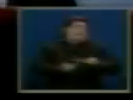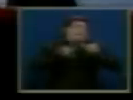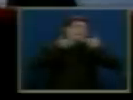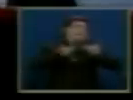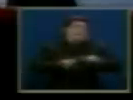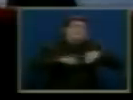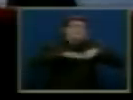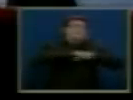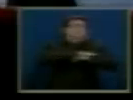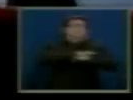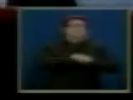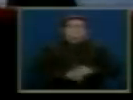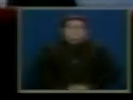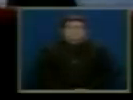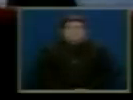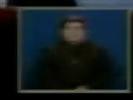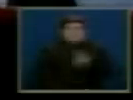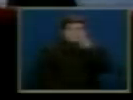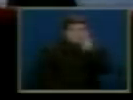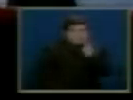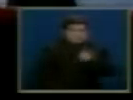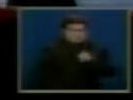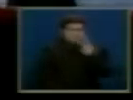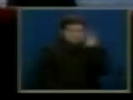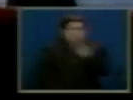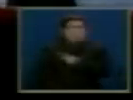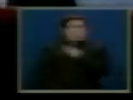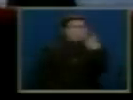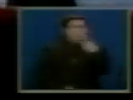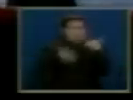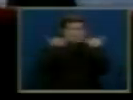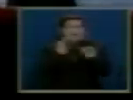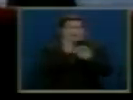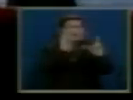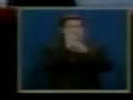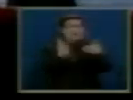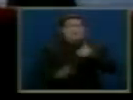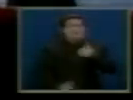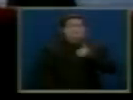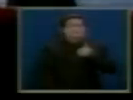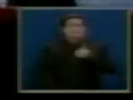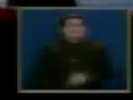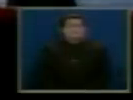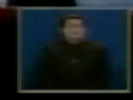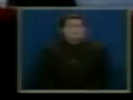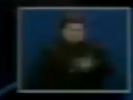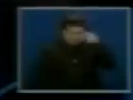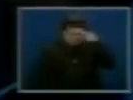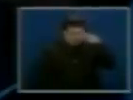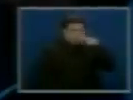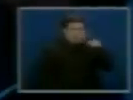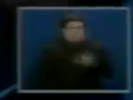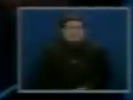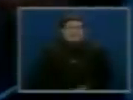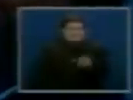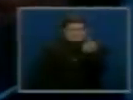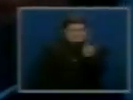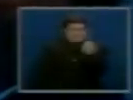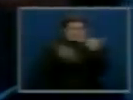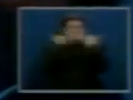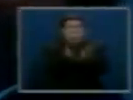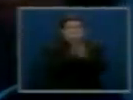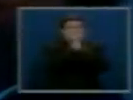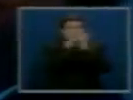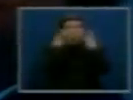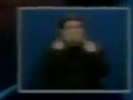justos. Dichosamente percibo voluntad en la actual Asamblea Legislativa para honrar esta deuda y desde ya solicito una